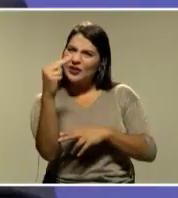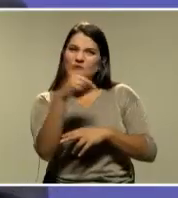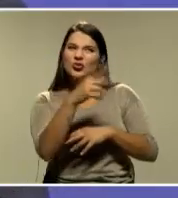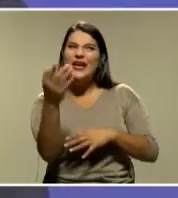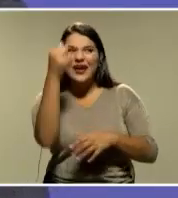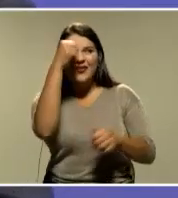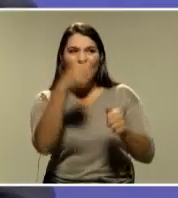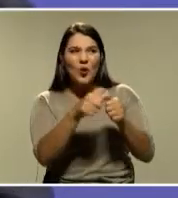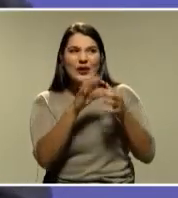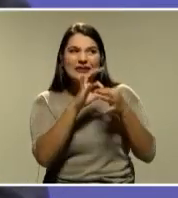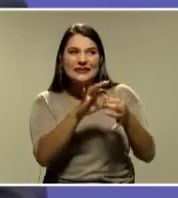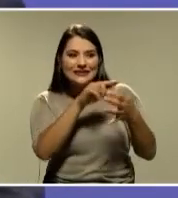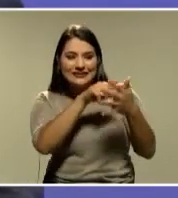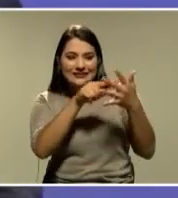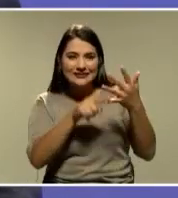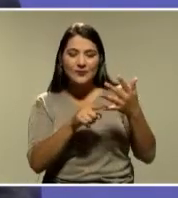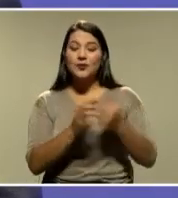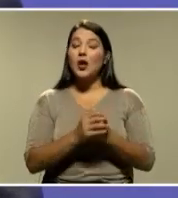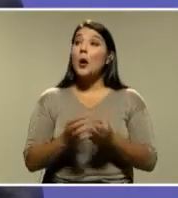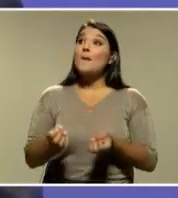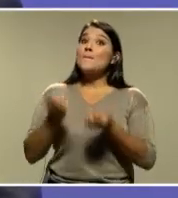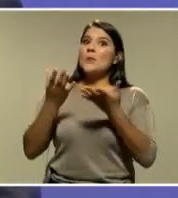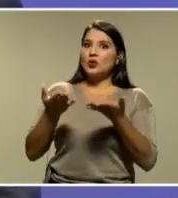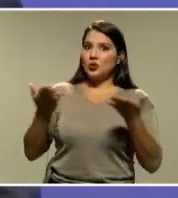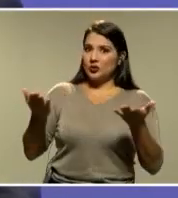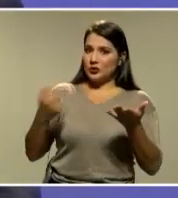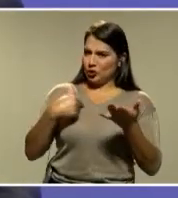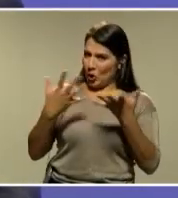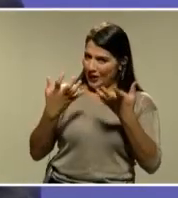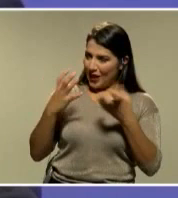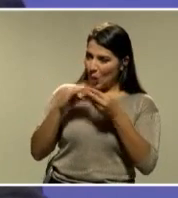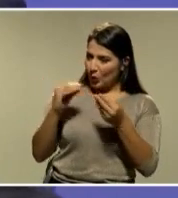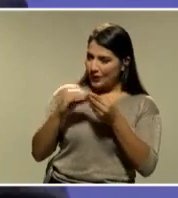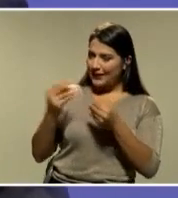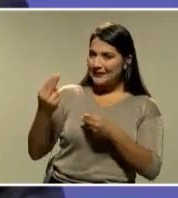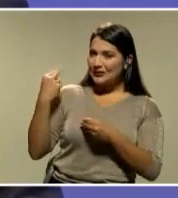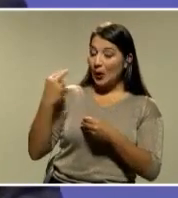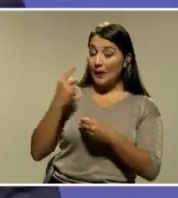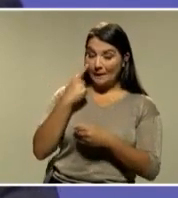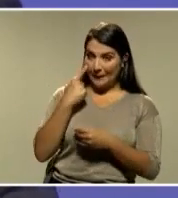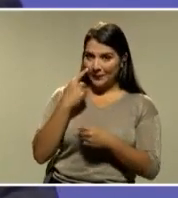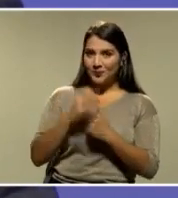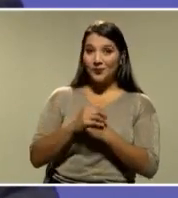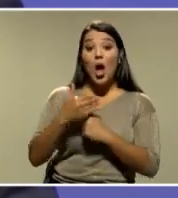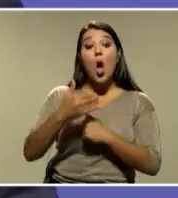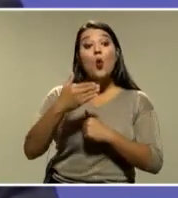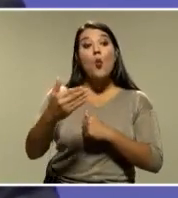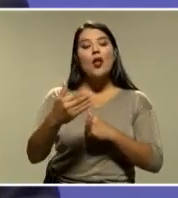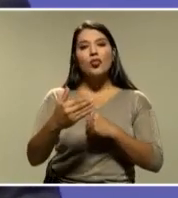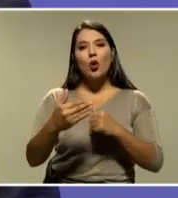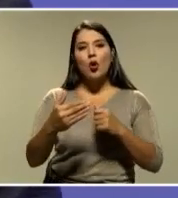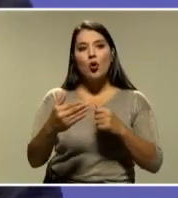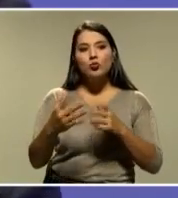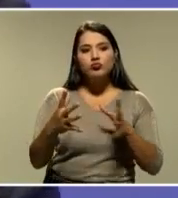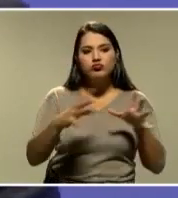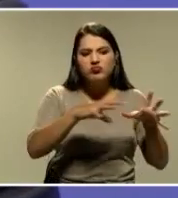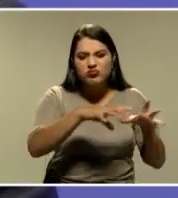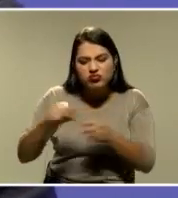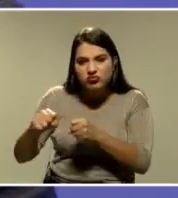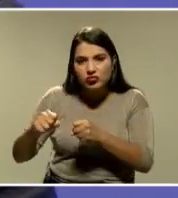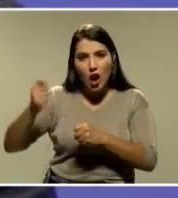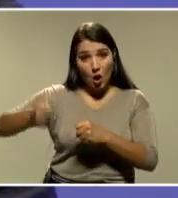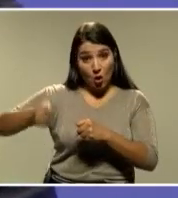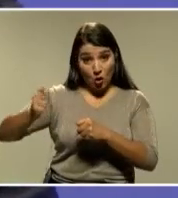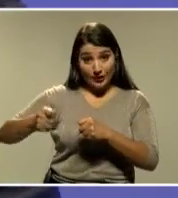Son tantas cosas, a manera de anécdota, viera qué curioso, porque en el secuestro de la Corte, en la muerte de don